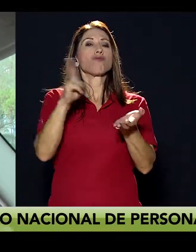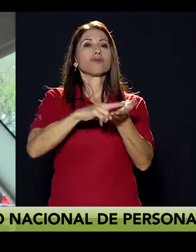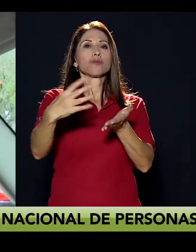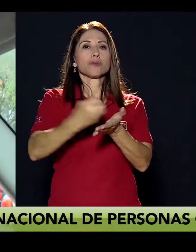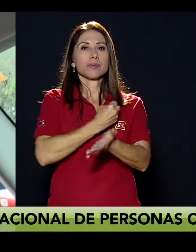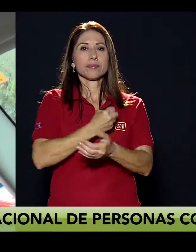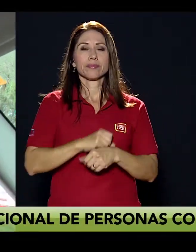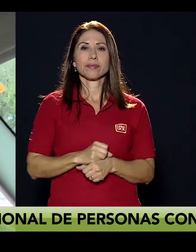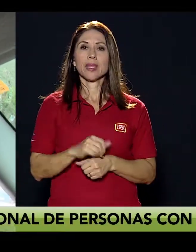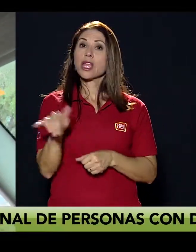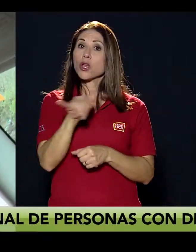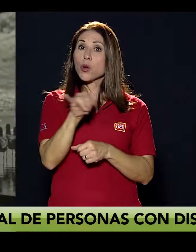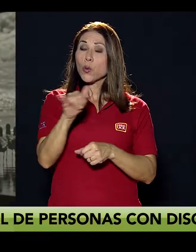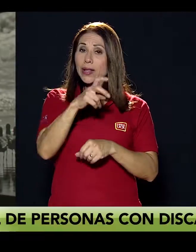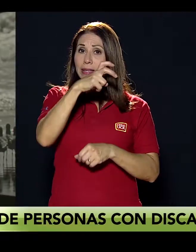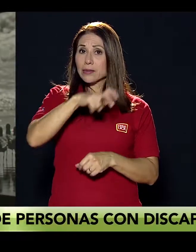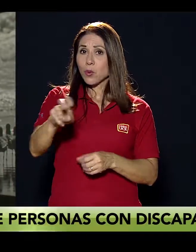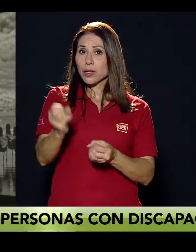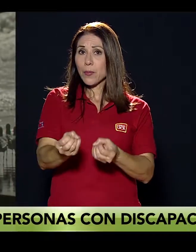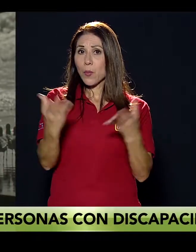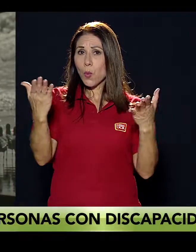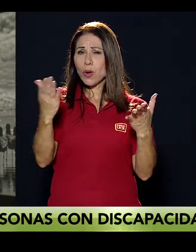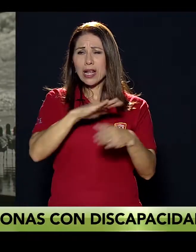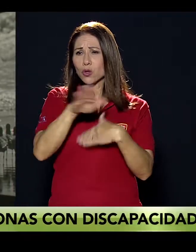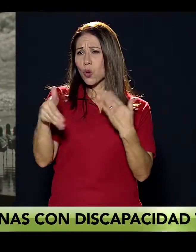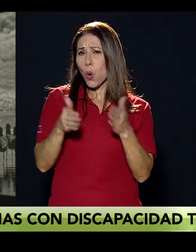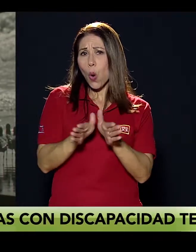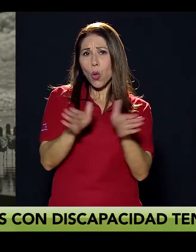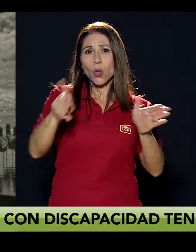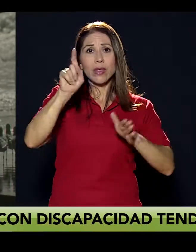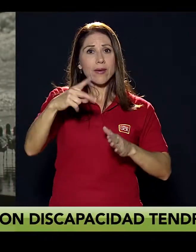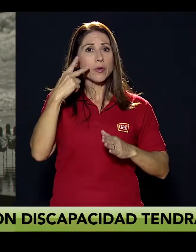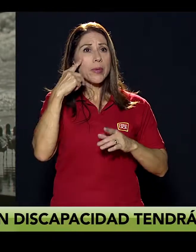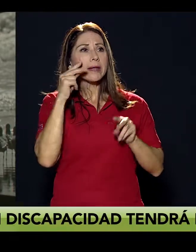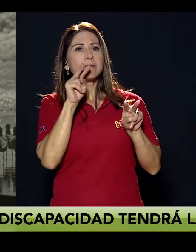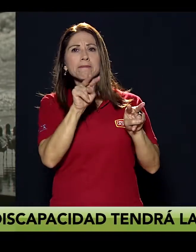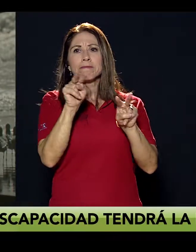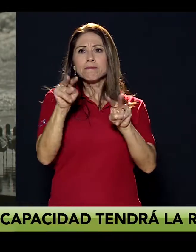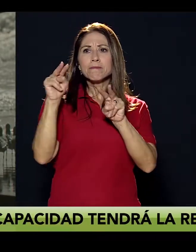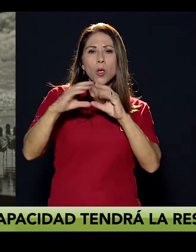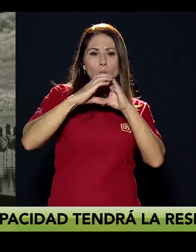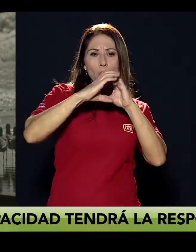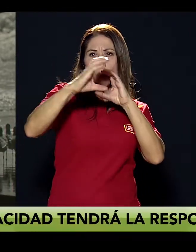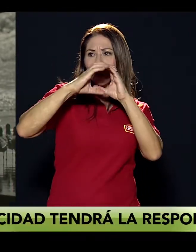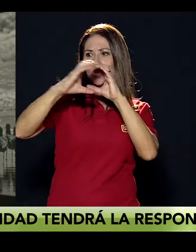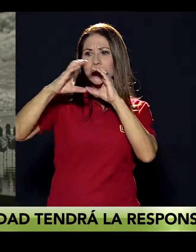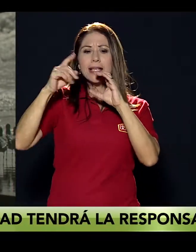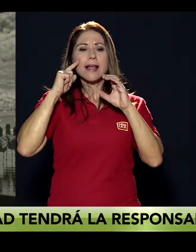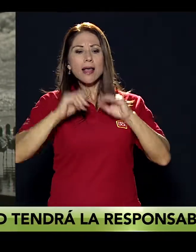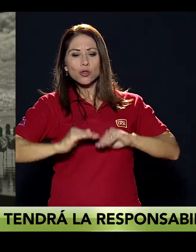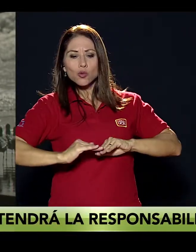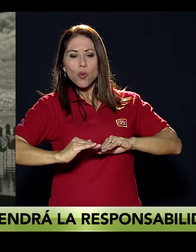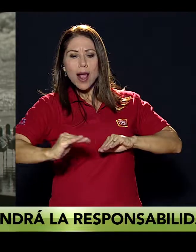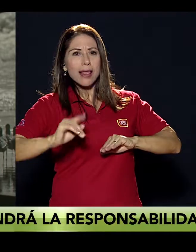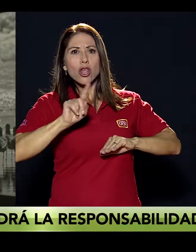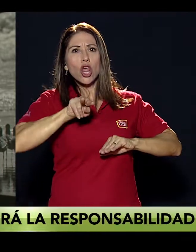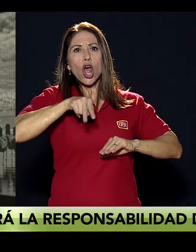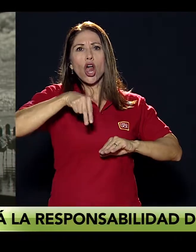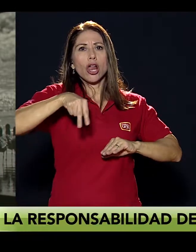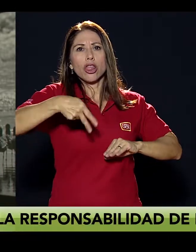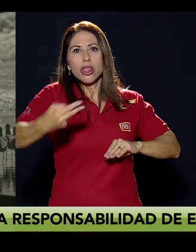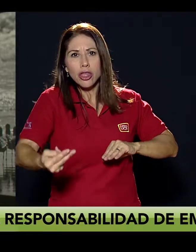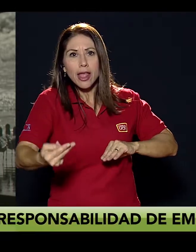es transporte público debemos de mirar que las unidades de buses tengan suelo antideslizante, que se tenga una